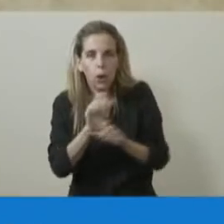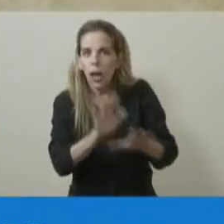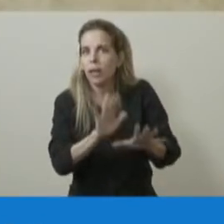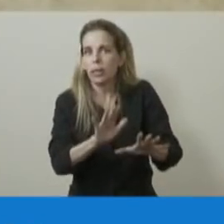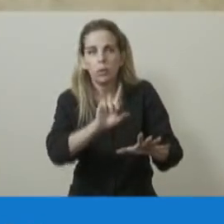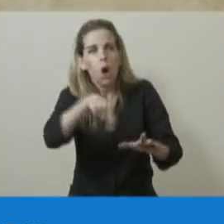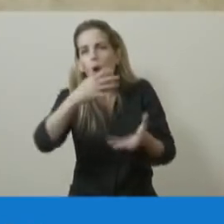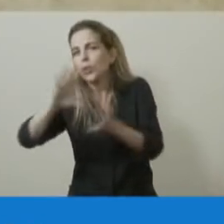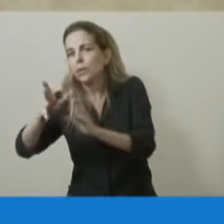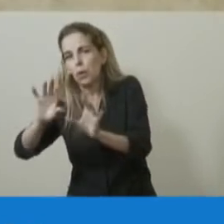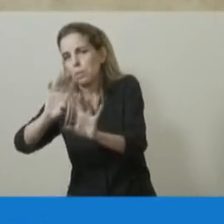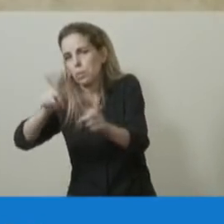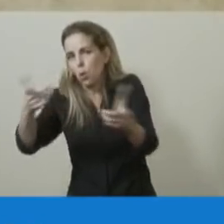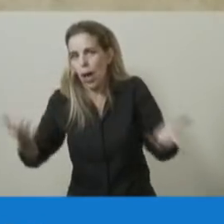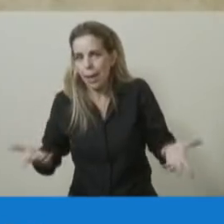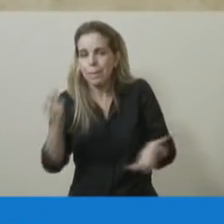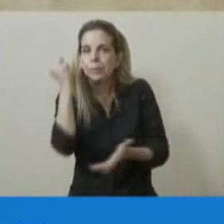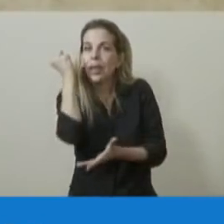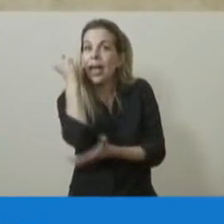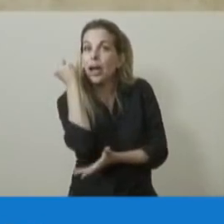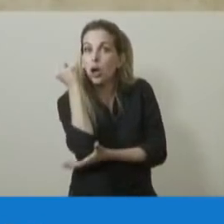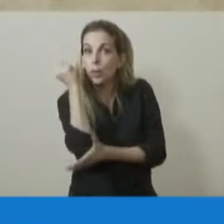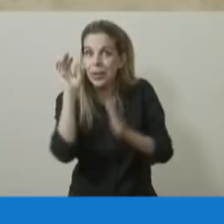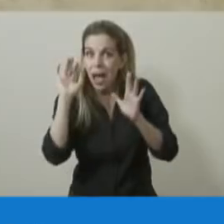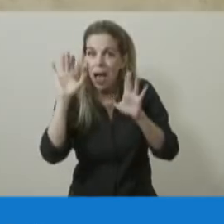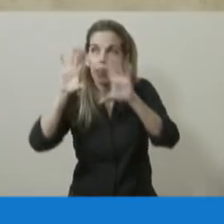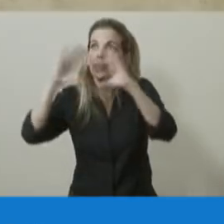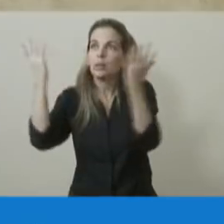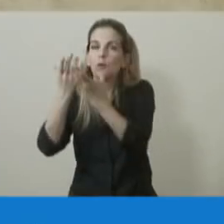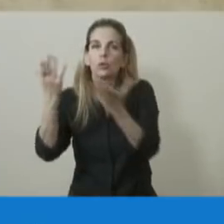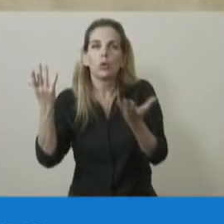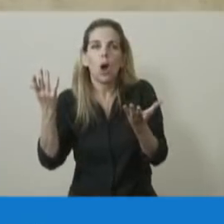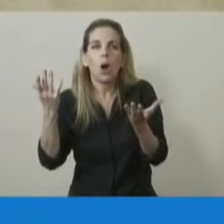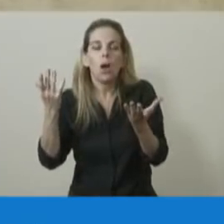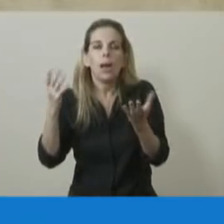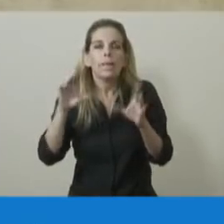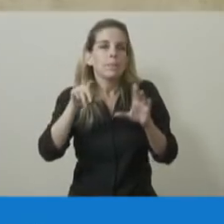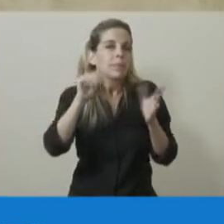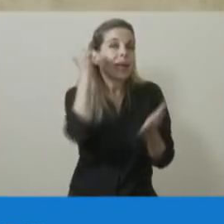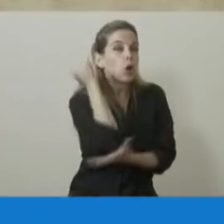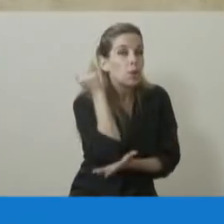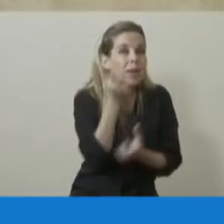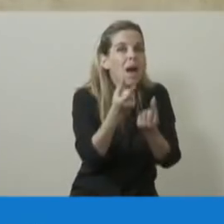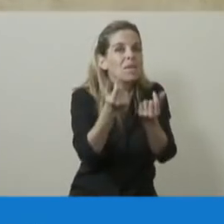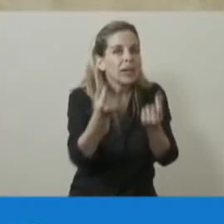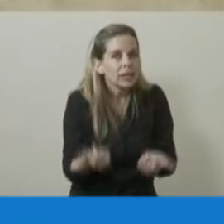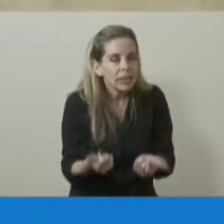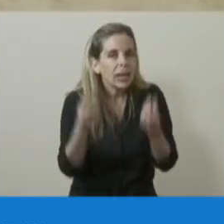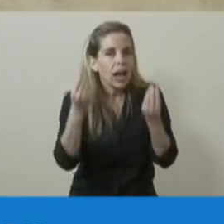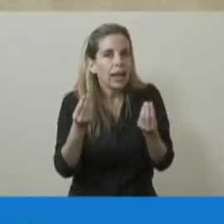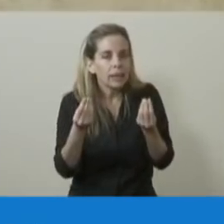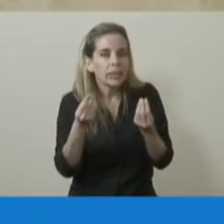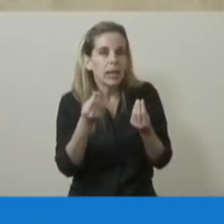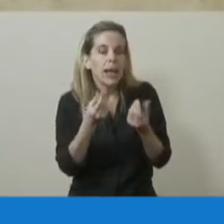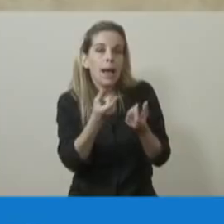economía. La economía del mundo financiero es una economía donde la